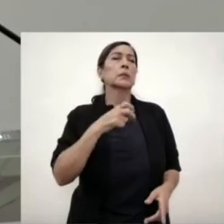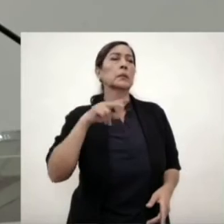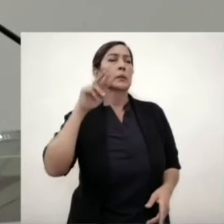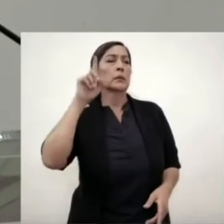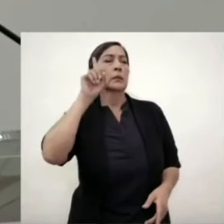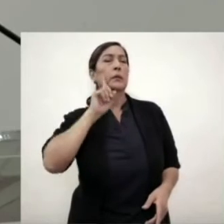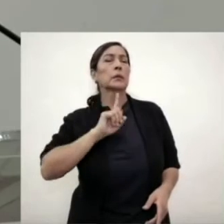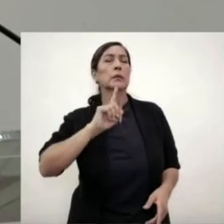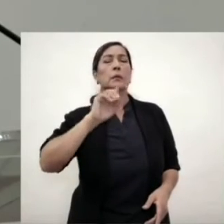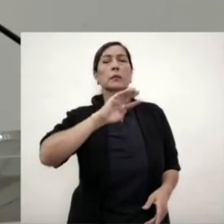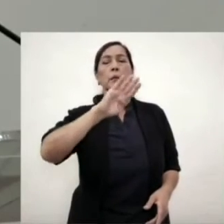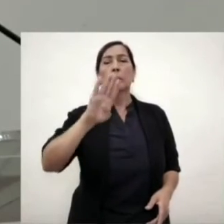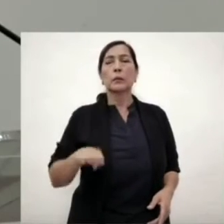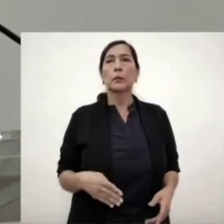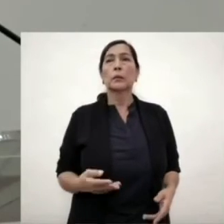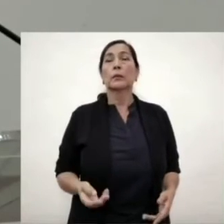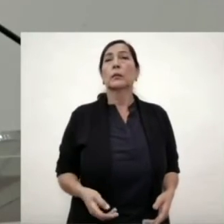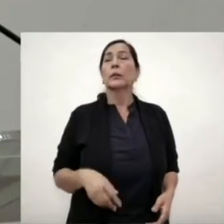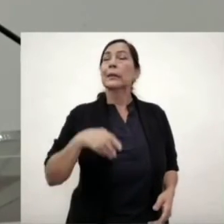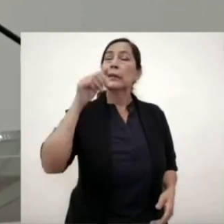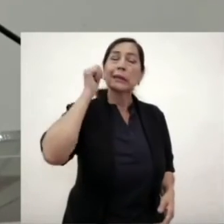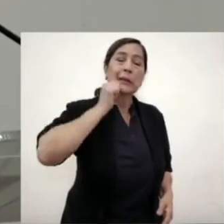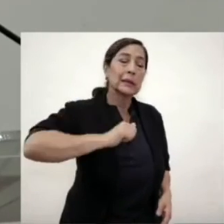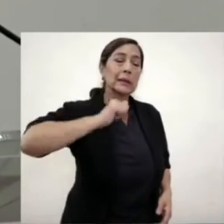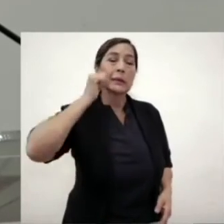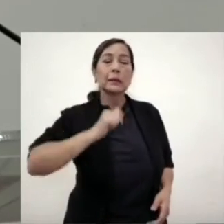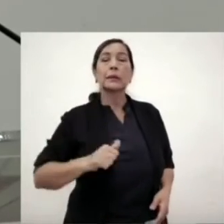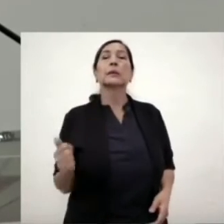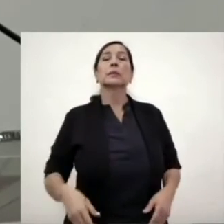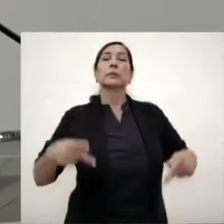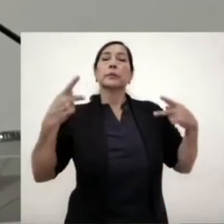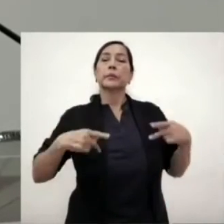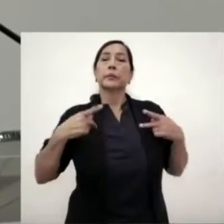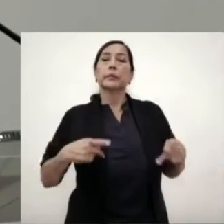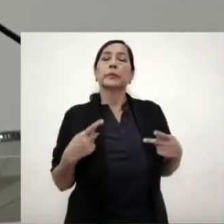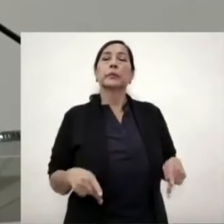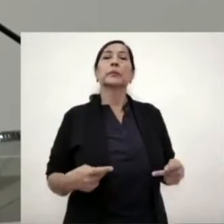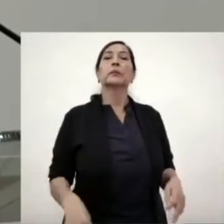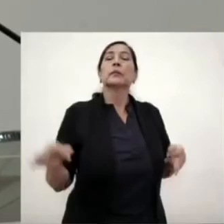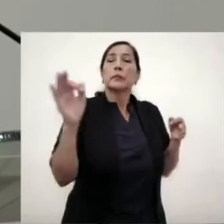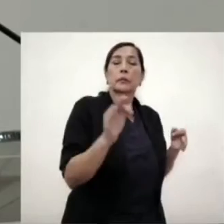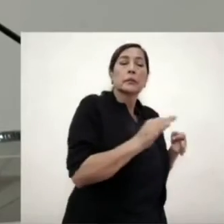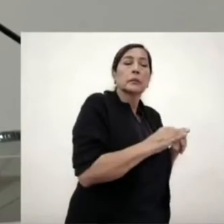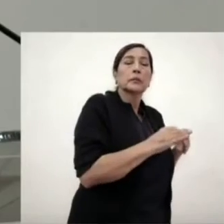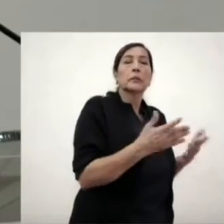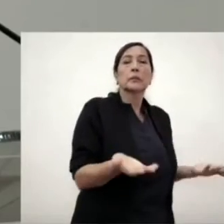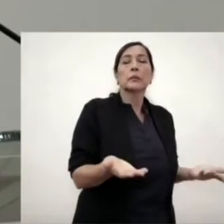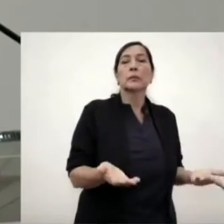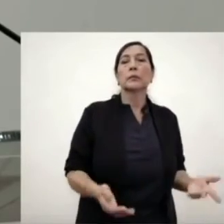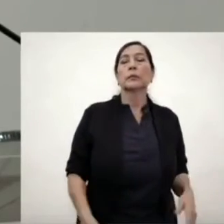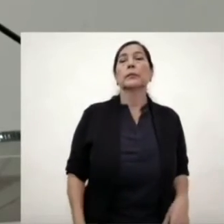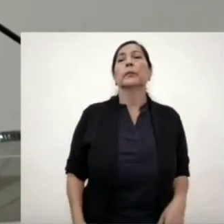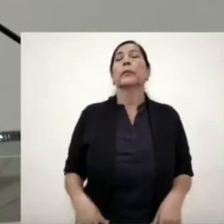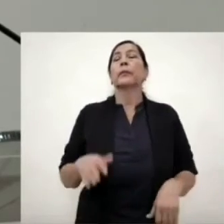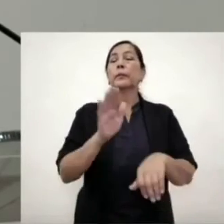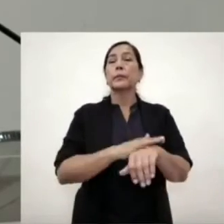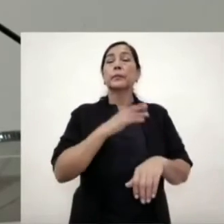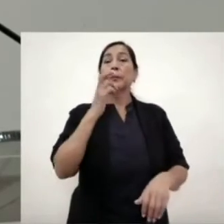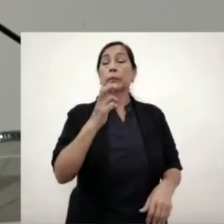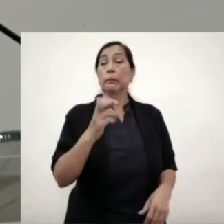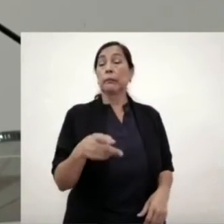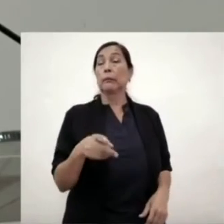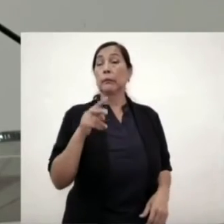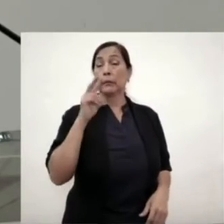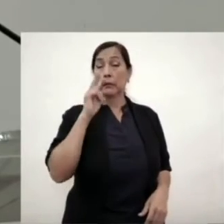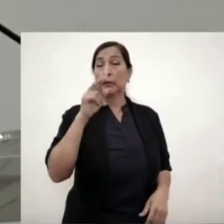comete, pues son personas cercanas a la víctima, que le dan confianza a la víctima. Entonces, eso es un